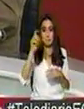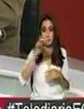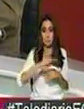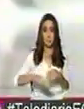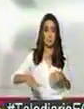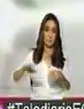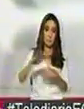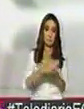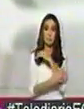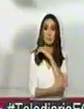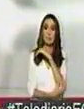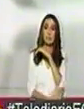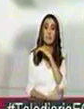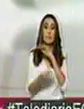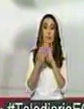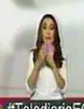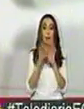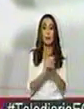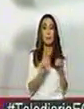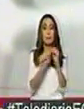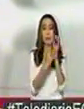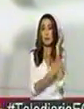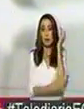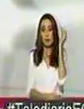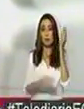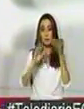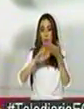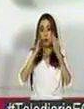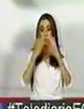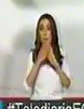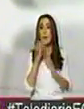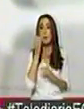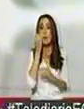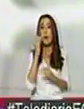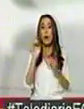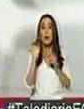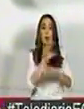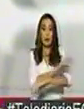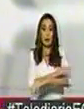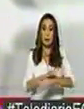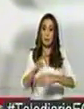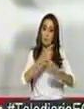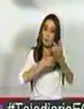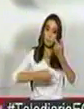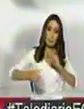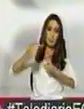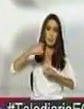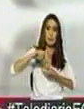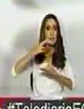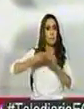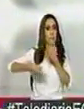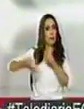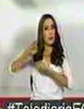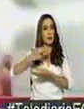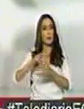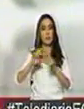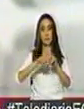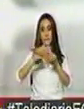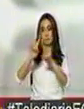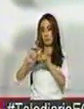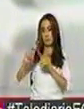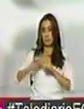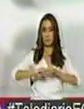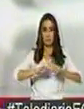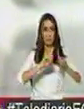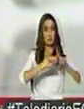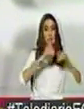recursos económicos, gente indígena, personas que vienen del campo, que trabajan sobre todo en los mercados, que hacen distintos oficios aquí